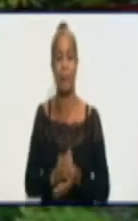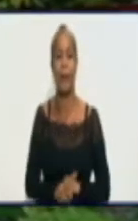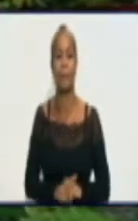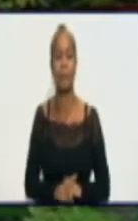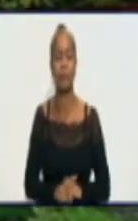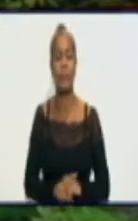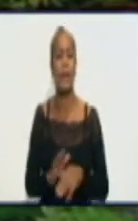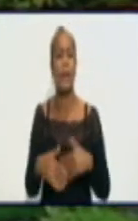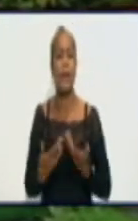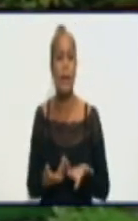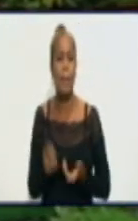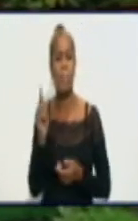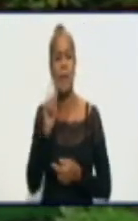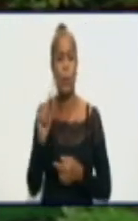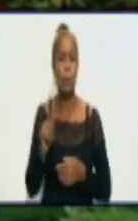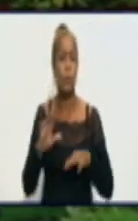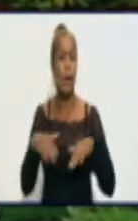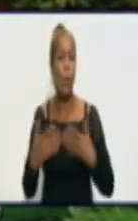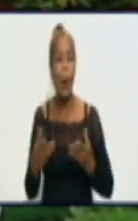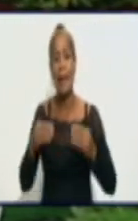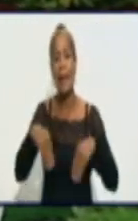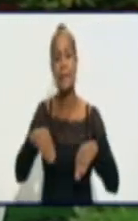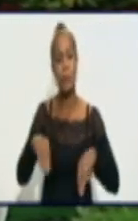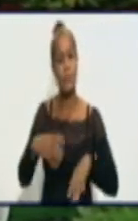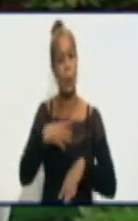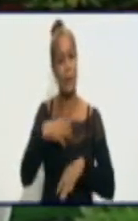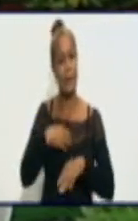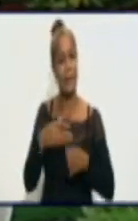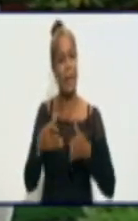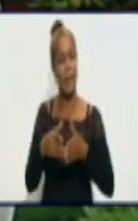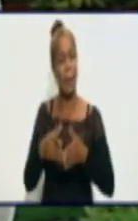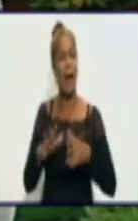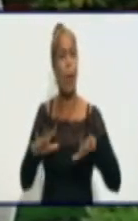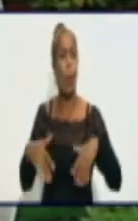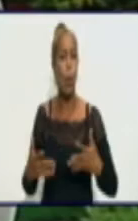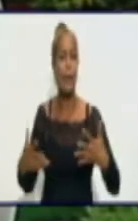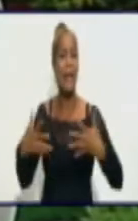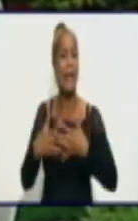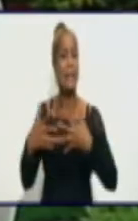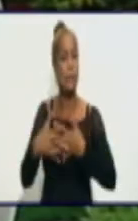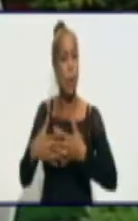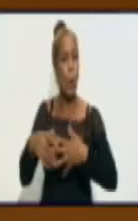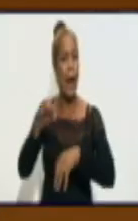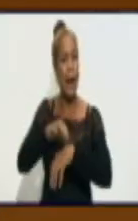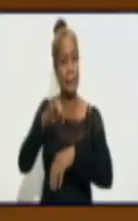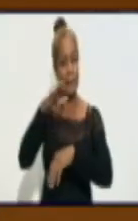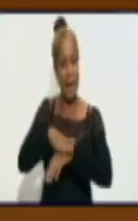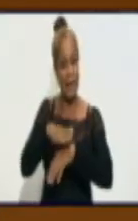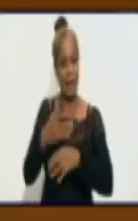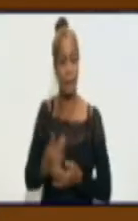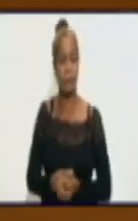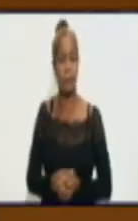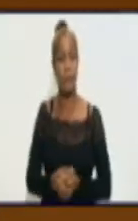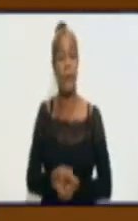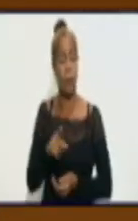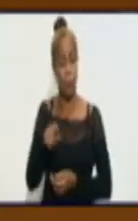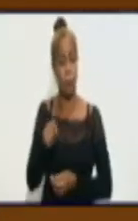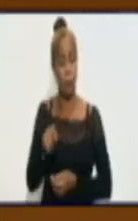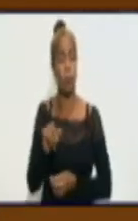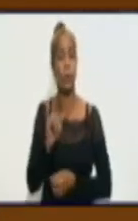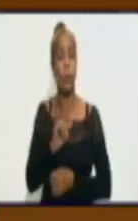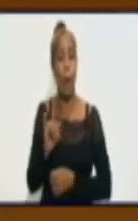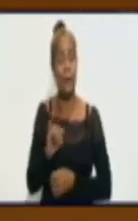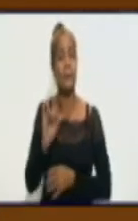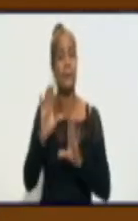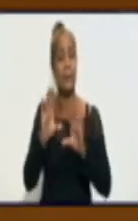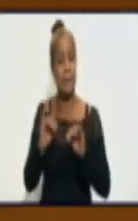¿cuál es la situación epidemiológica que tiene hoy Granma con relación al arbovirosis? A ver, mira, como ya tú bien decías,